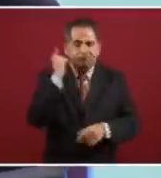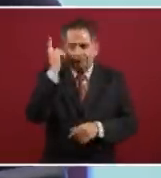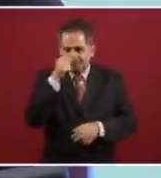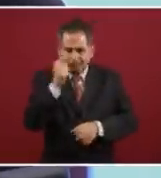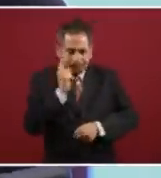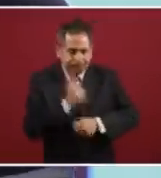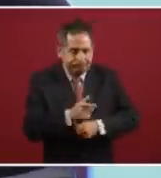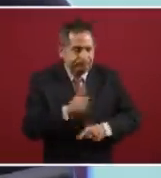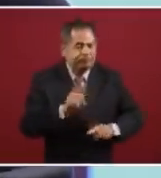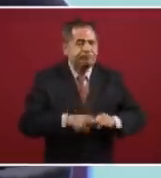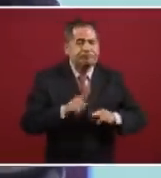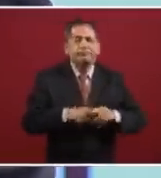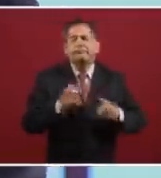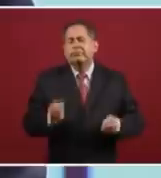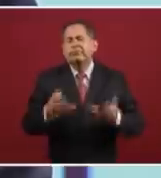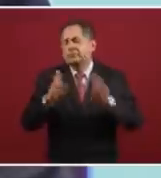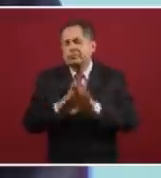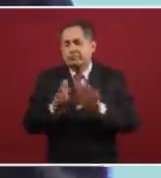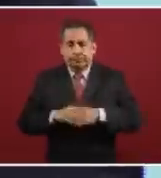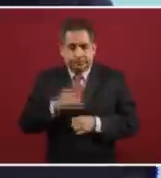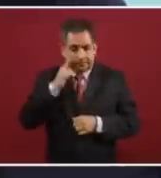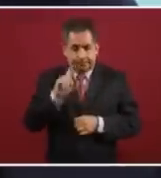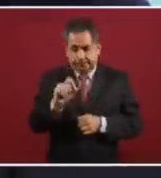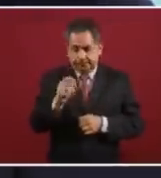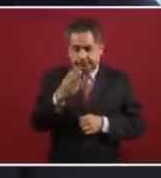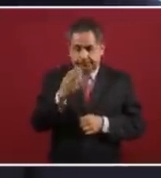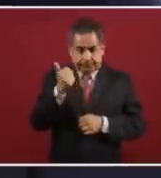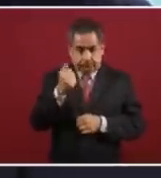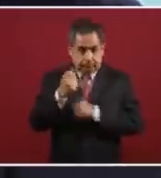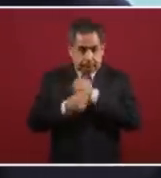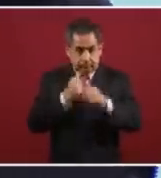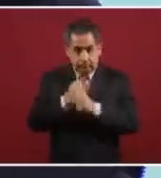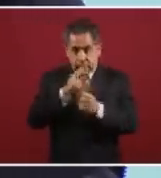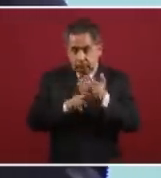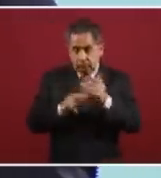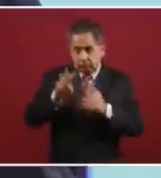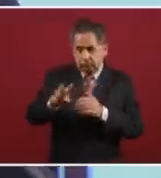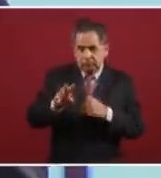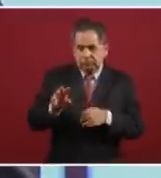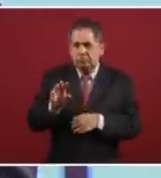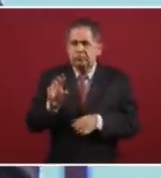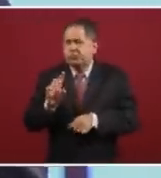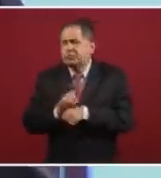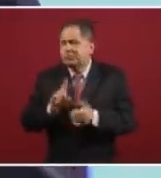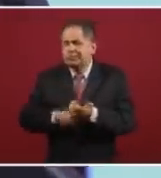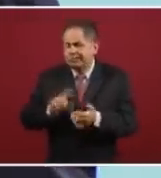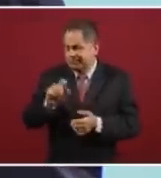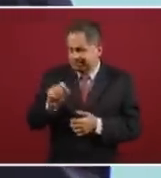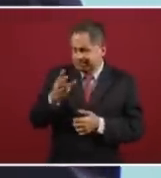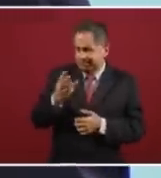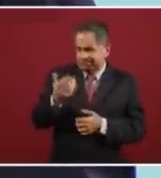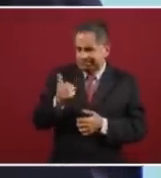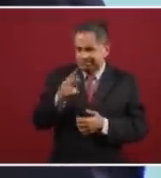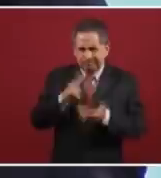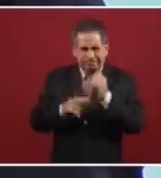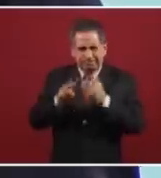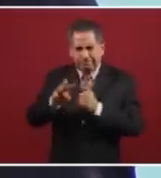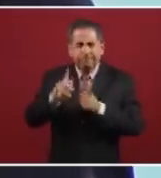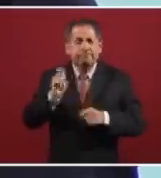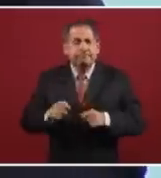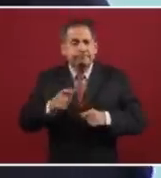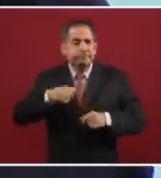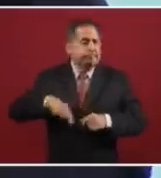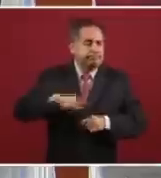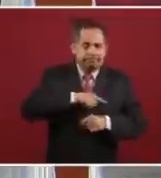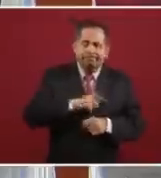identificados. El corte es al 23 de agosto de 2019. ¿Por qué es esta fecha? Porque, como lo hemos señalado, hemos